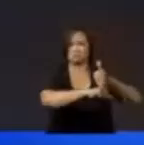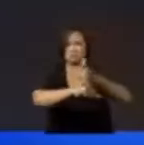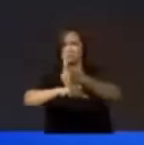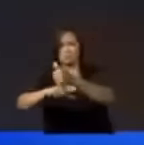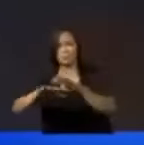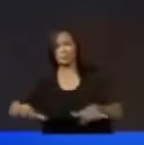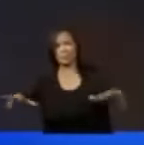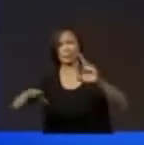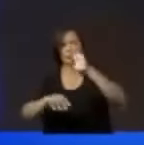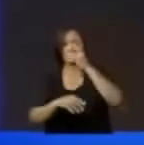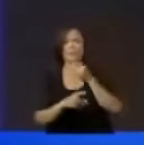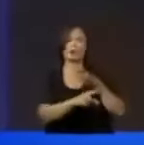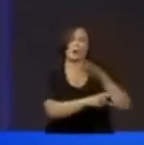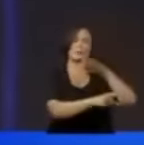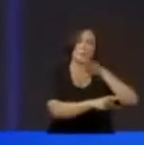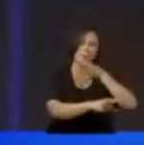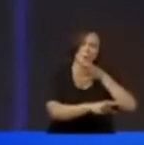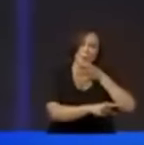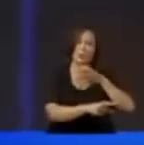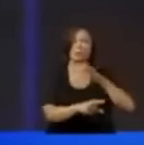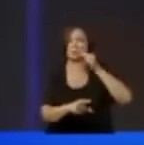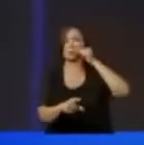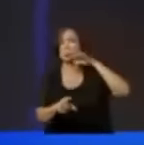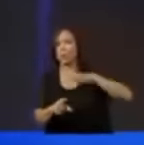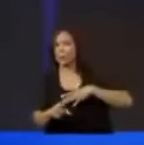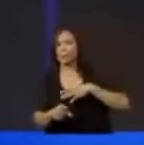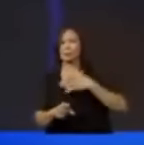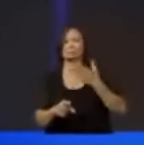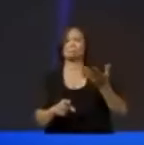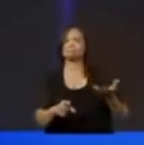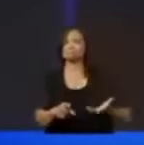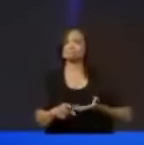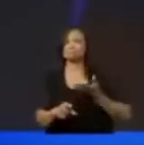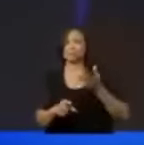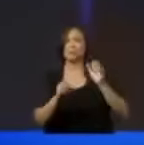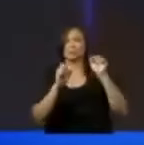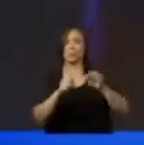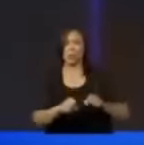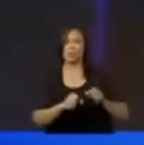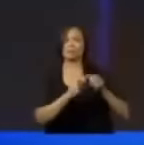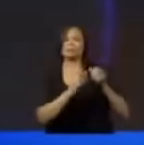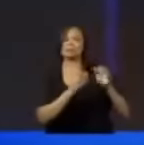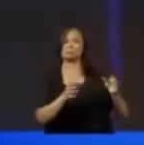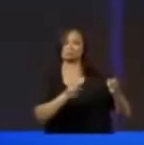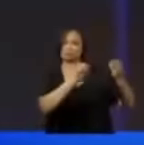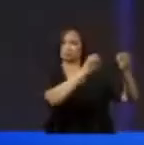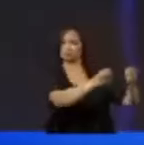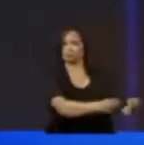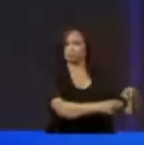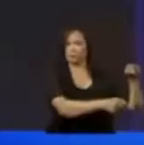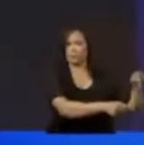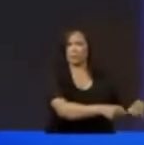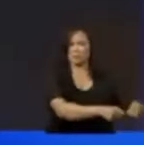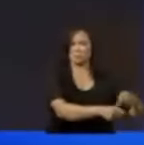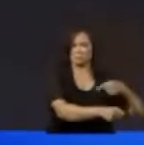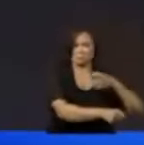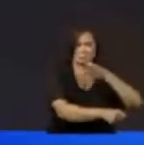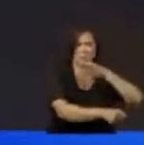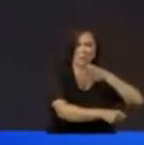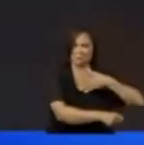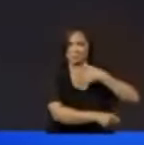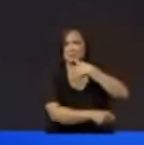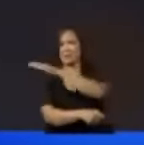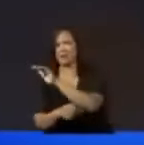país para que las madres, las mujeres puedan tener a sus hijos mientras trabajan.